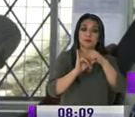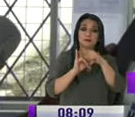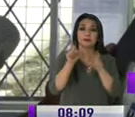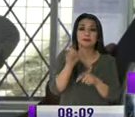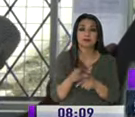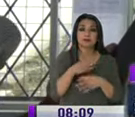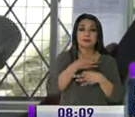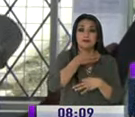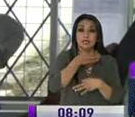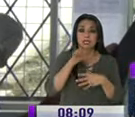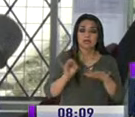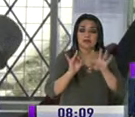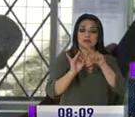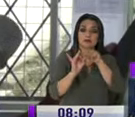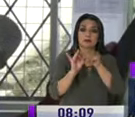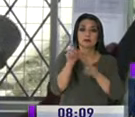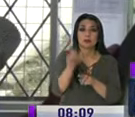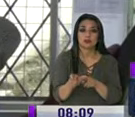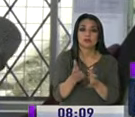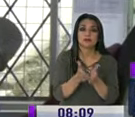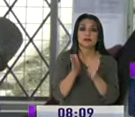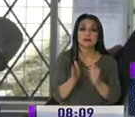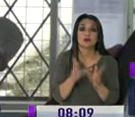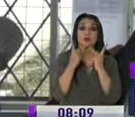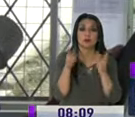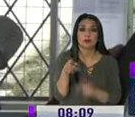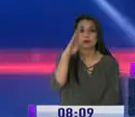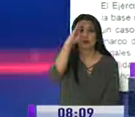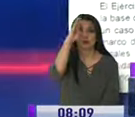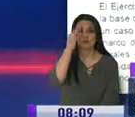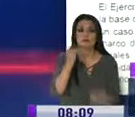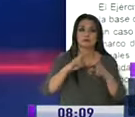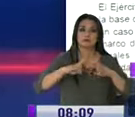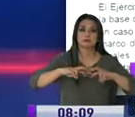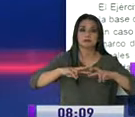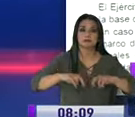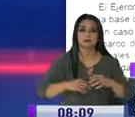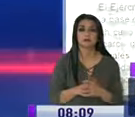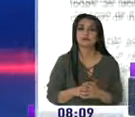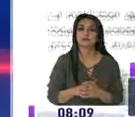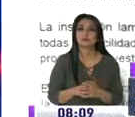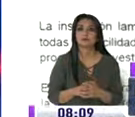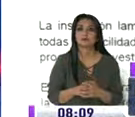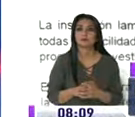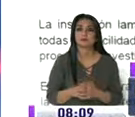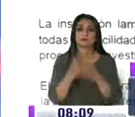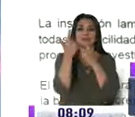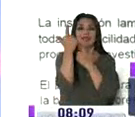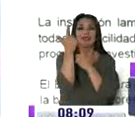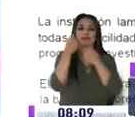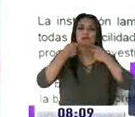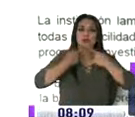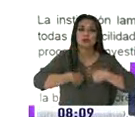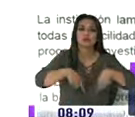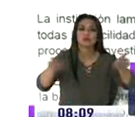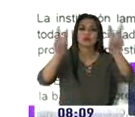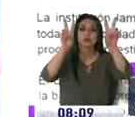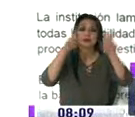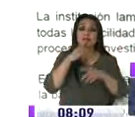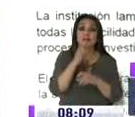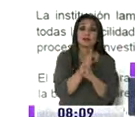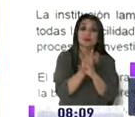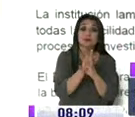una persona civil y otro también servidor policial que están siendo investigados. Al respecto, el ejército ecuatoriano mediante comunicado señaló que la